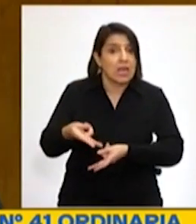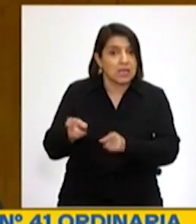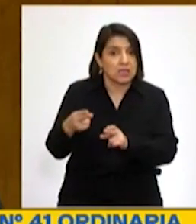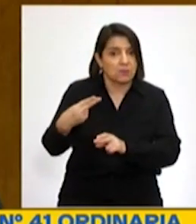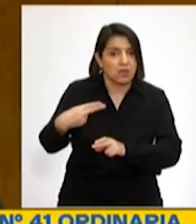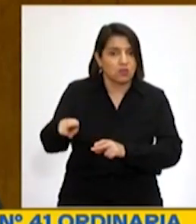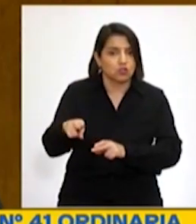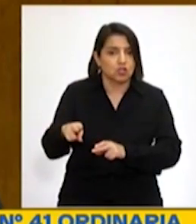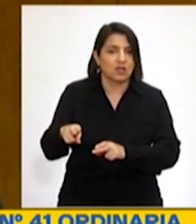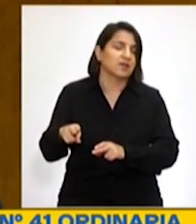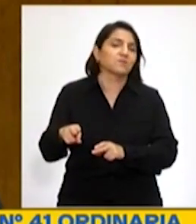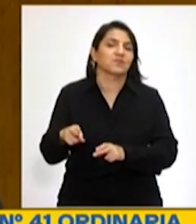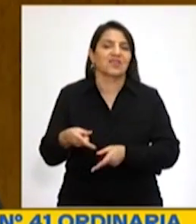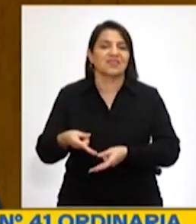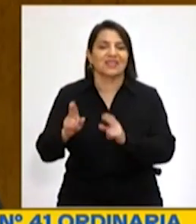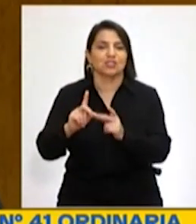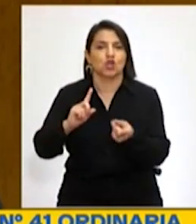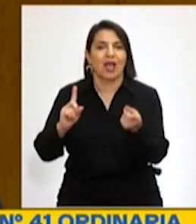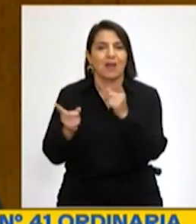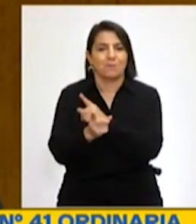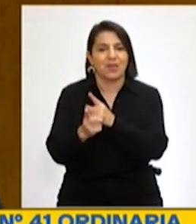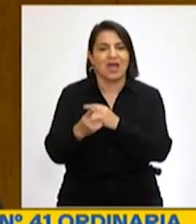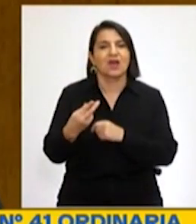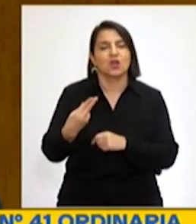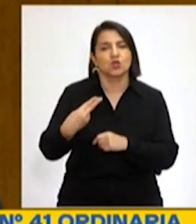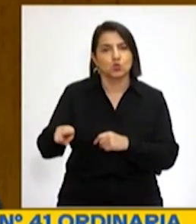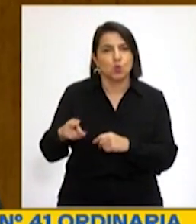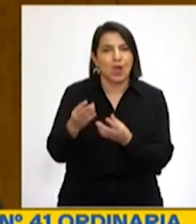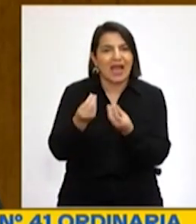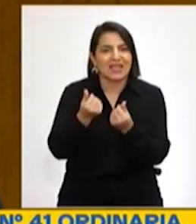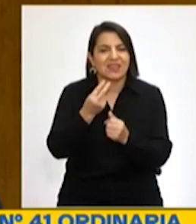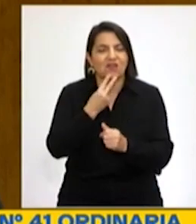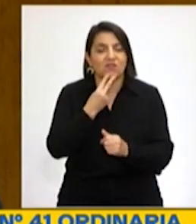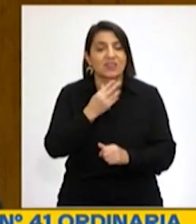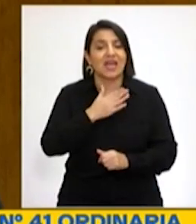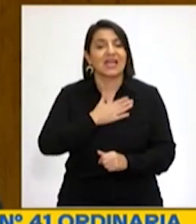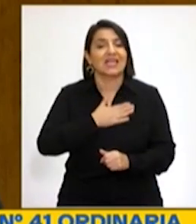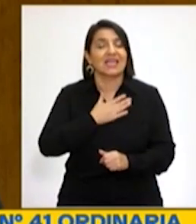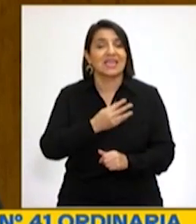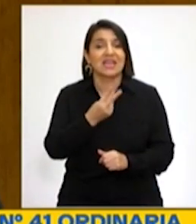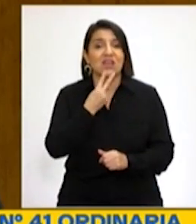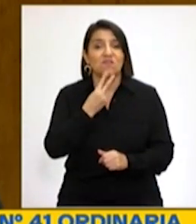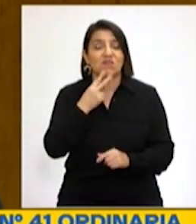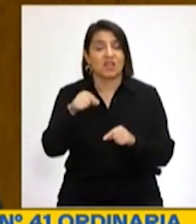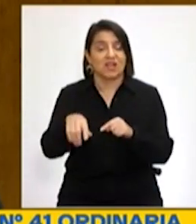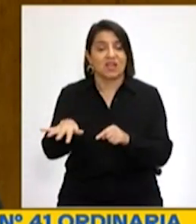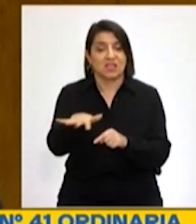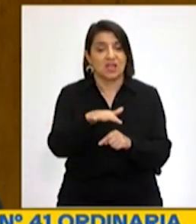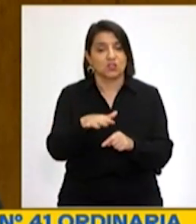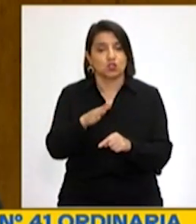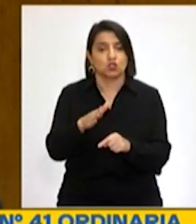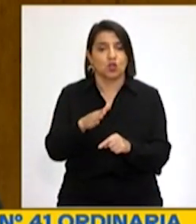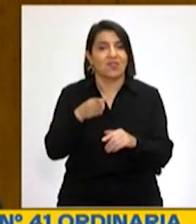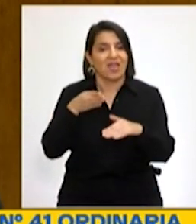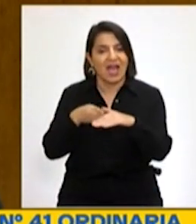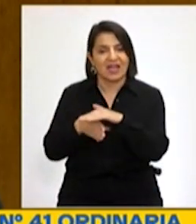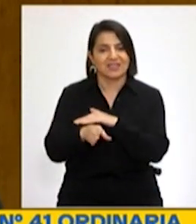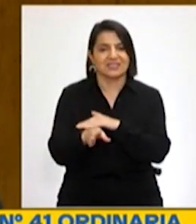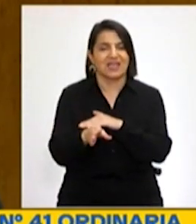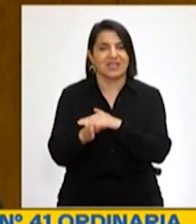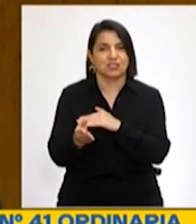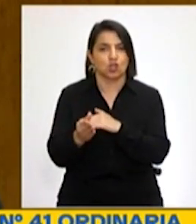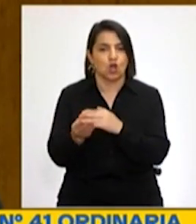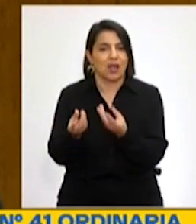con el derecho de cambiar su condición calidad de vida querer vivir en estas condiciones tener acceso por condiciones